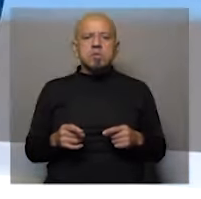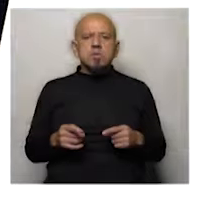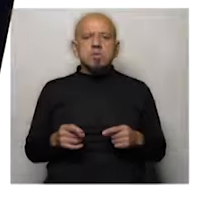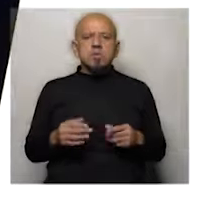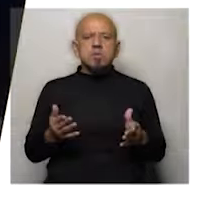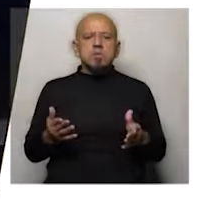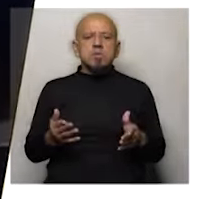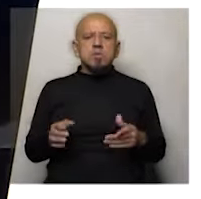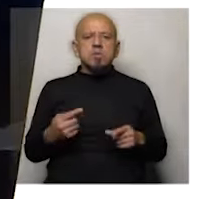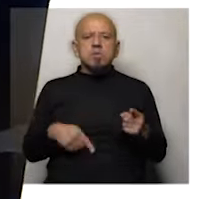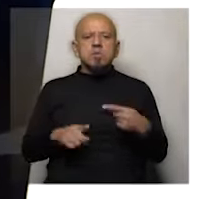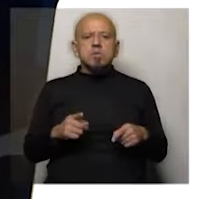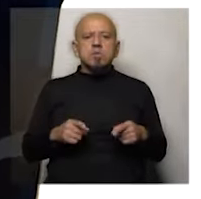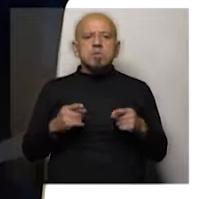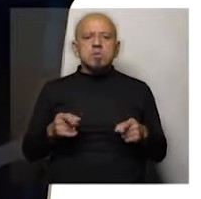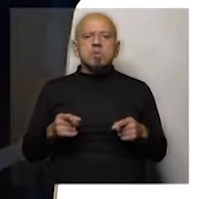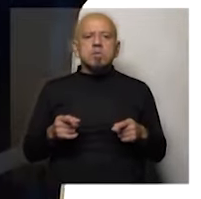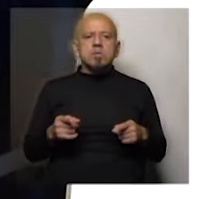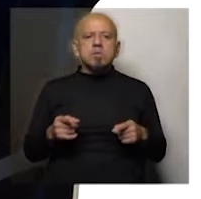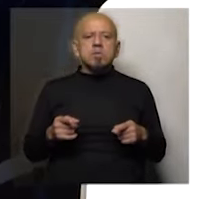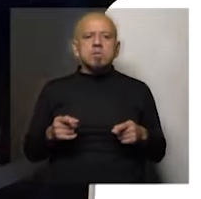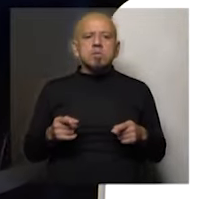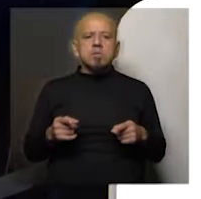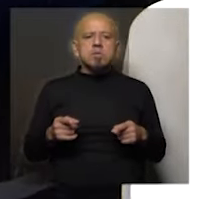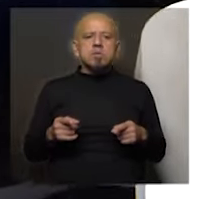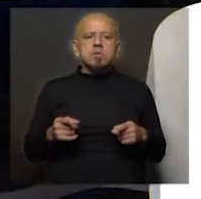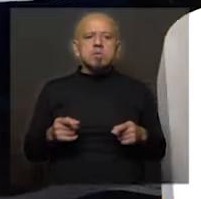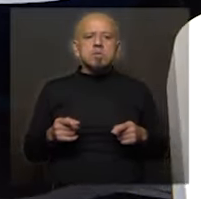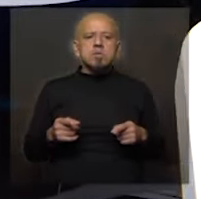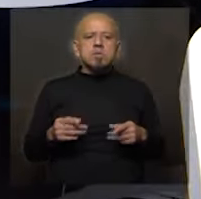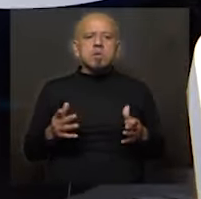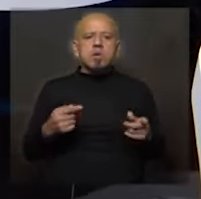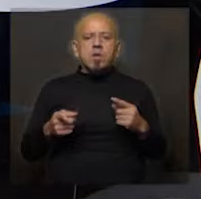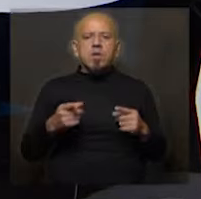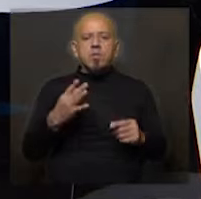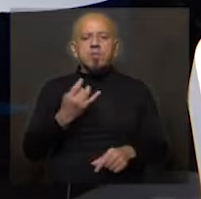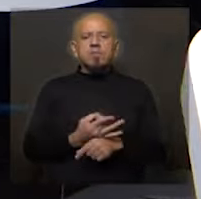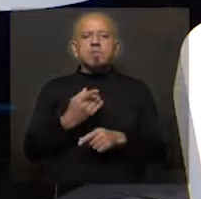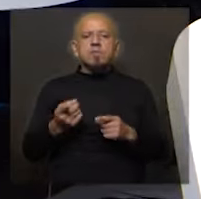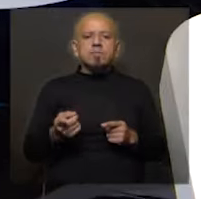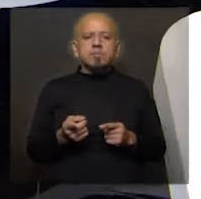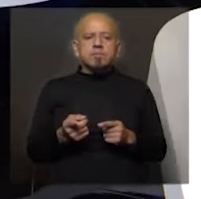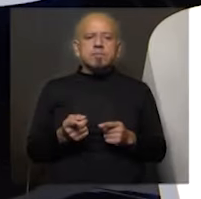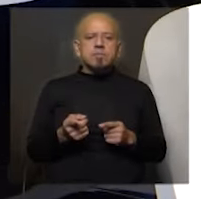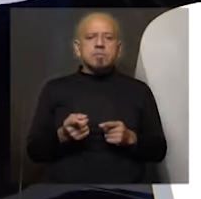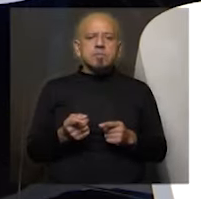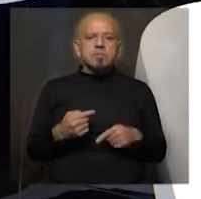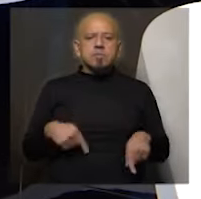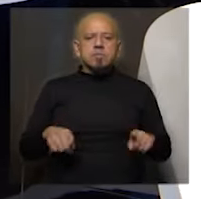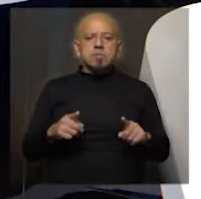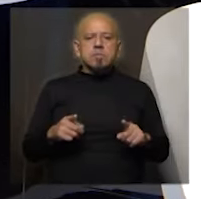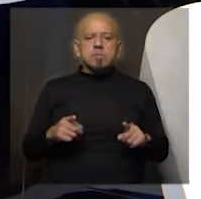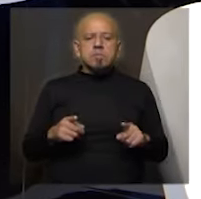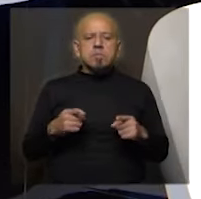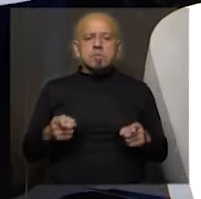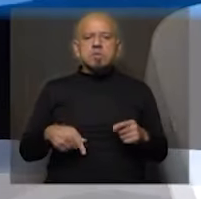y Y que cuando esos prejuicios operan en nuestro trabajo profesional en el lugar que estemos pero en este caso